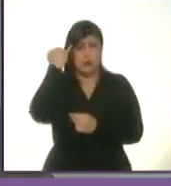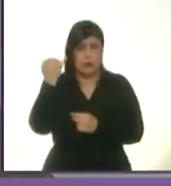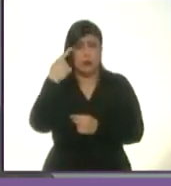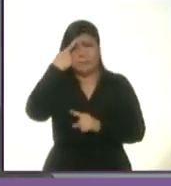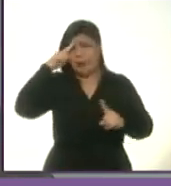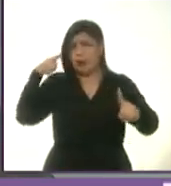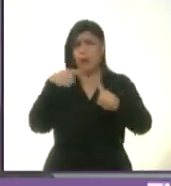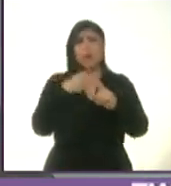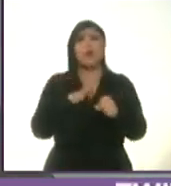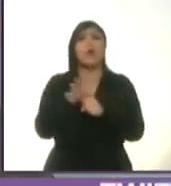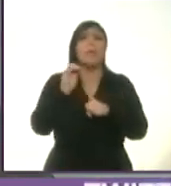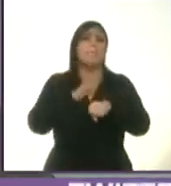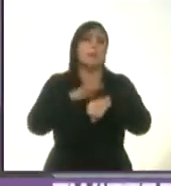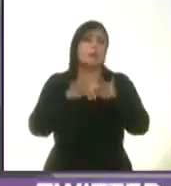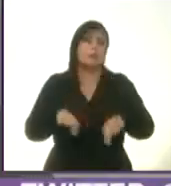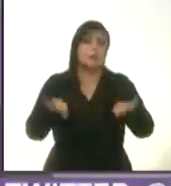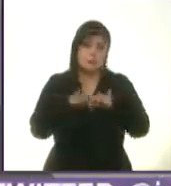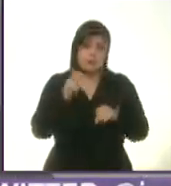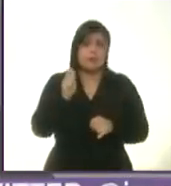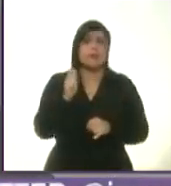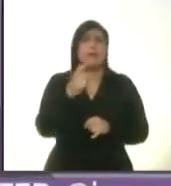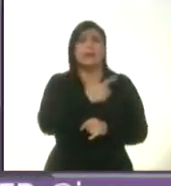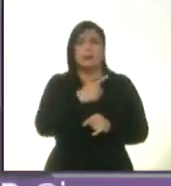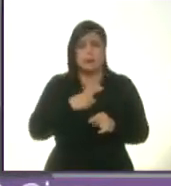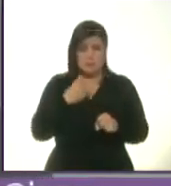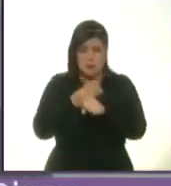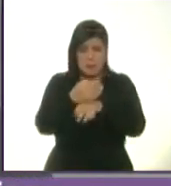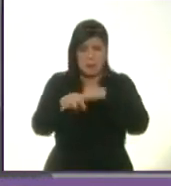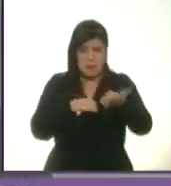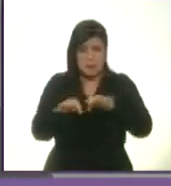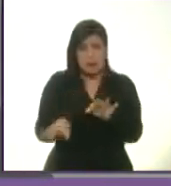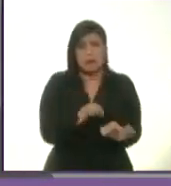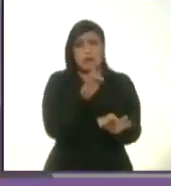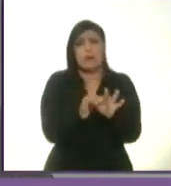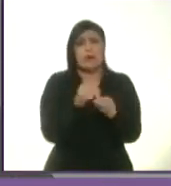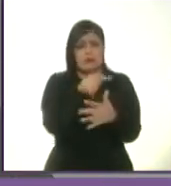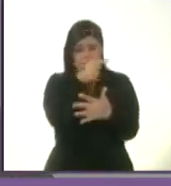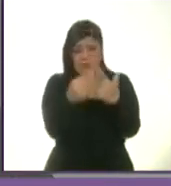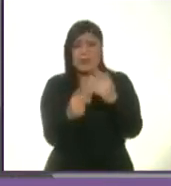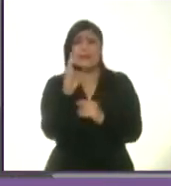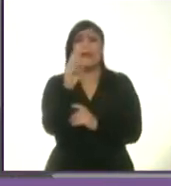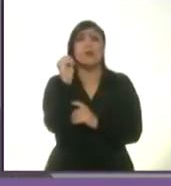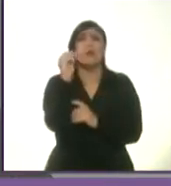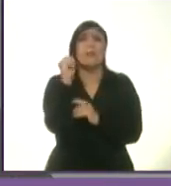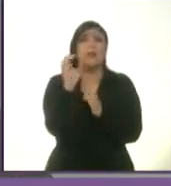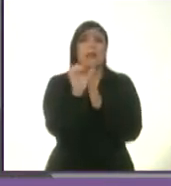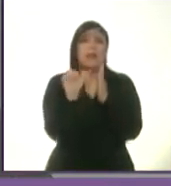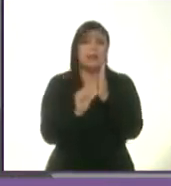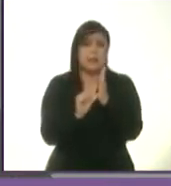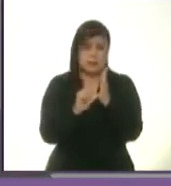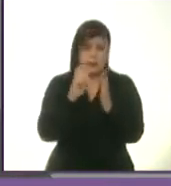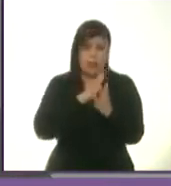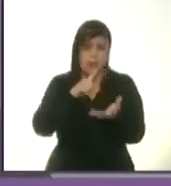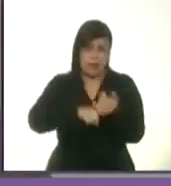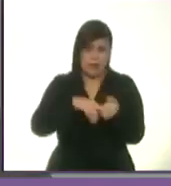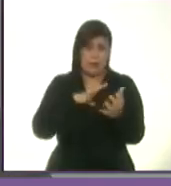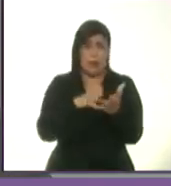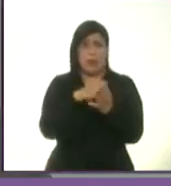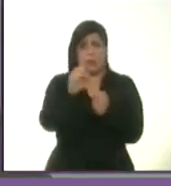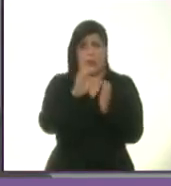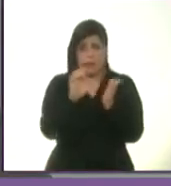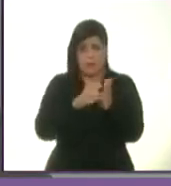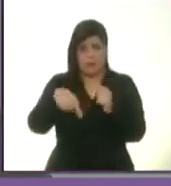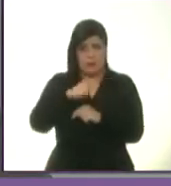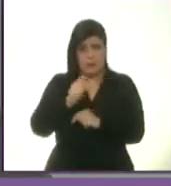eje fundamental trabajar en el cumplimiento de los 39 artículos transitorios de la constitución